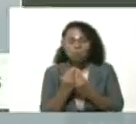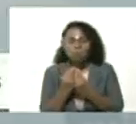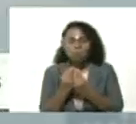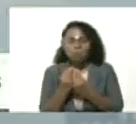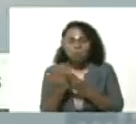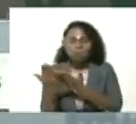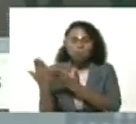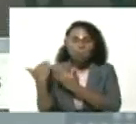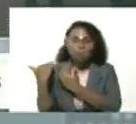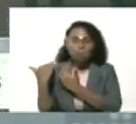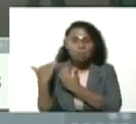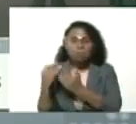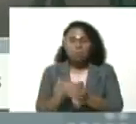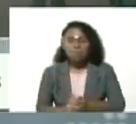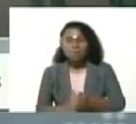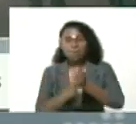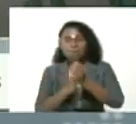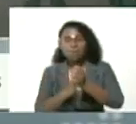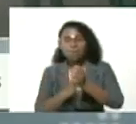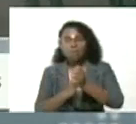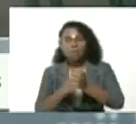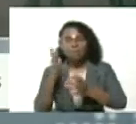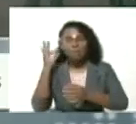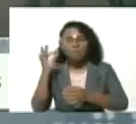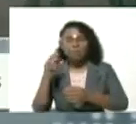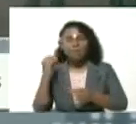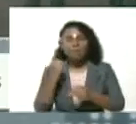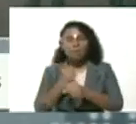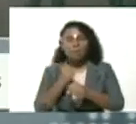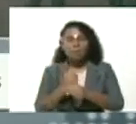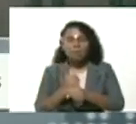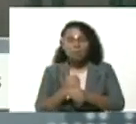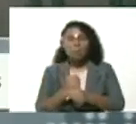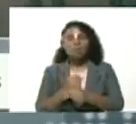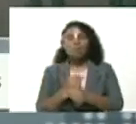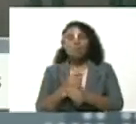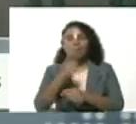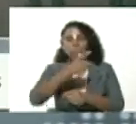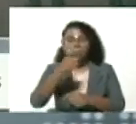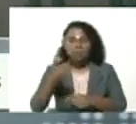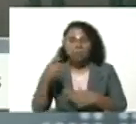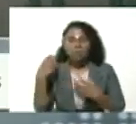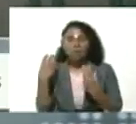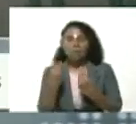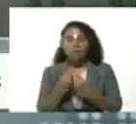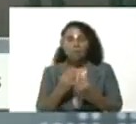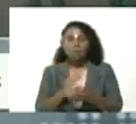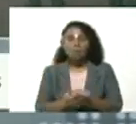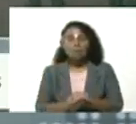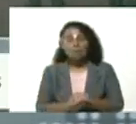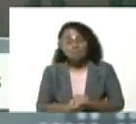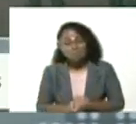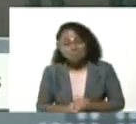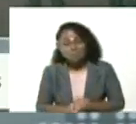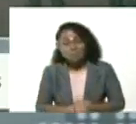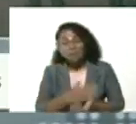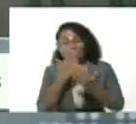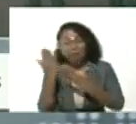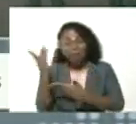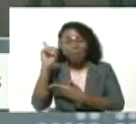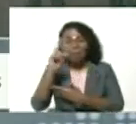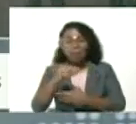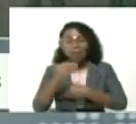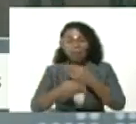precisamente lideresa, trabajando con la gente, ¿vale? Trabajando. Ahí está también